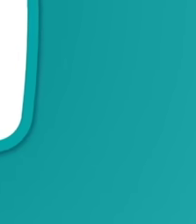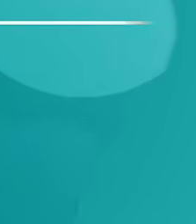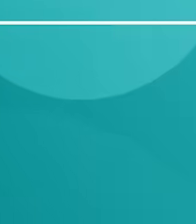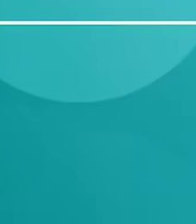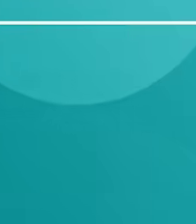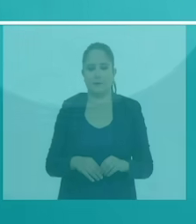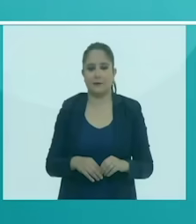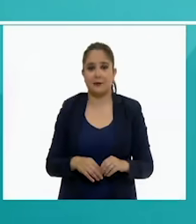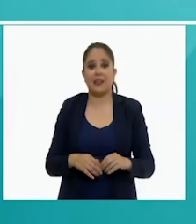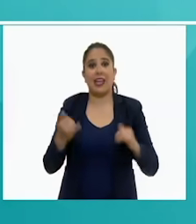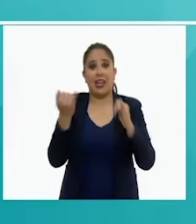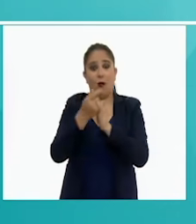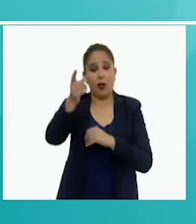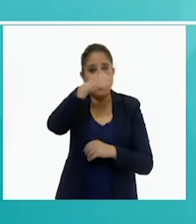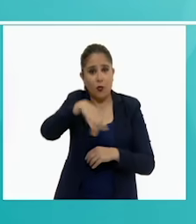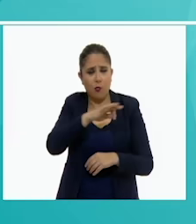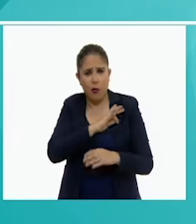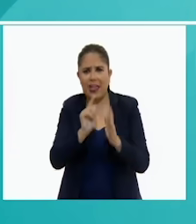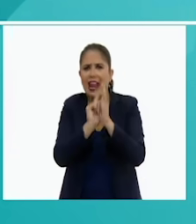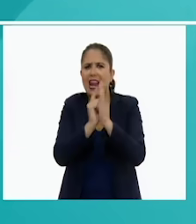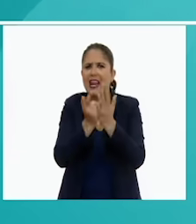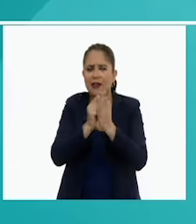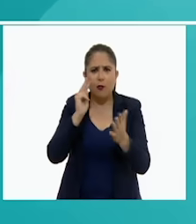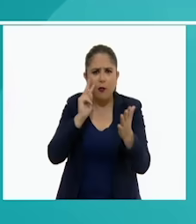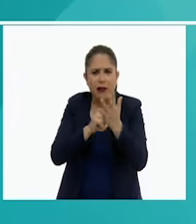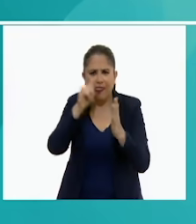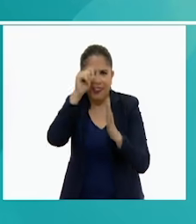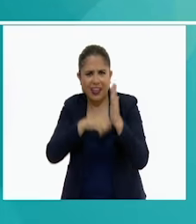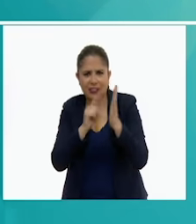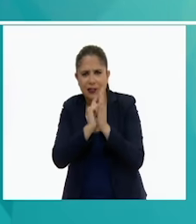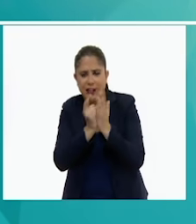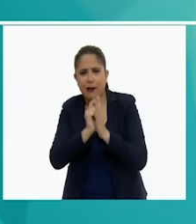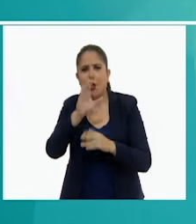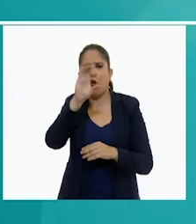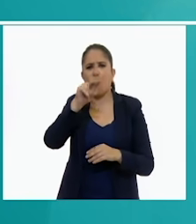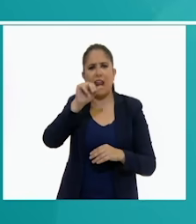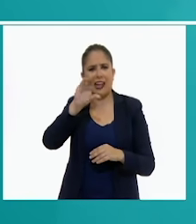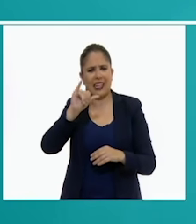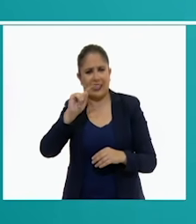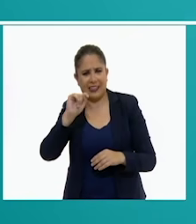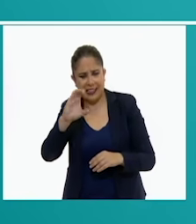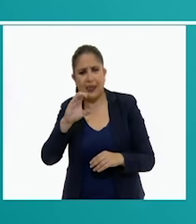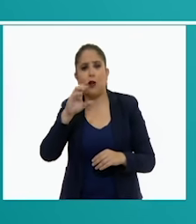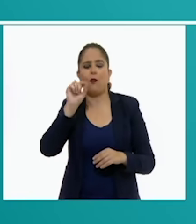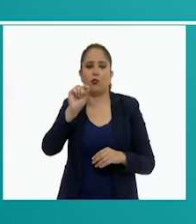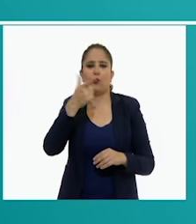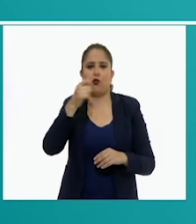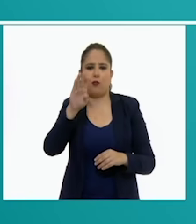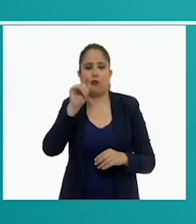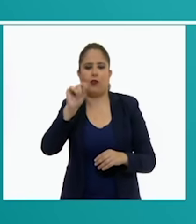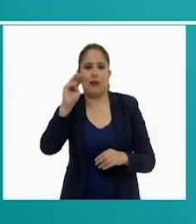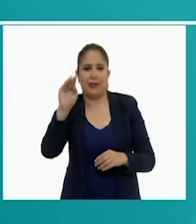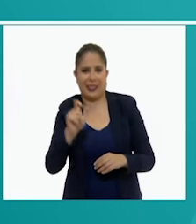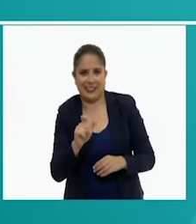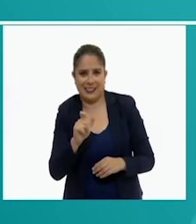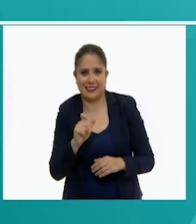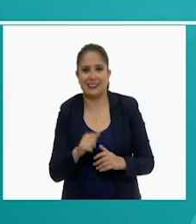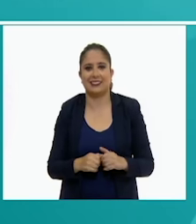También puedes encontrar los libros de texto en la página conalitec.cep.gov.mx